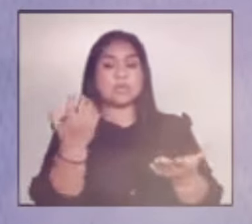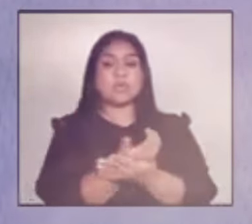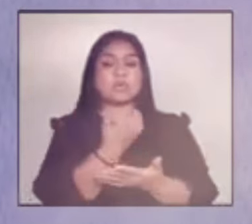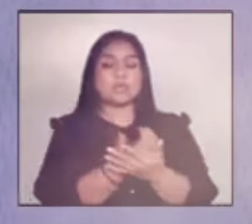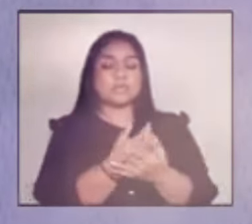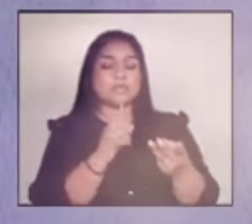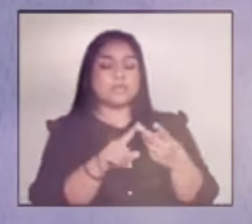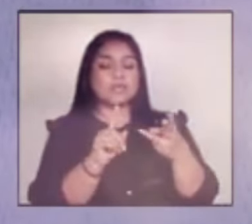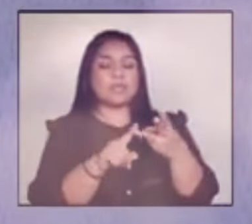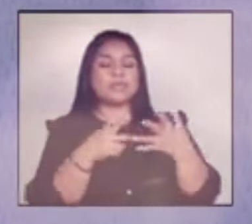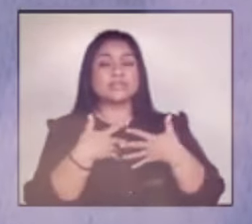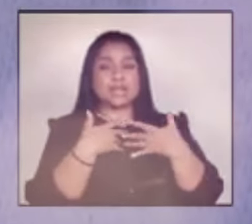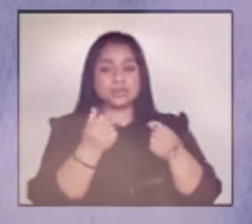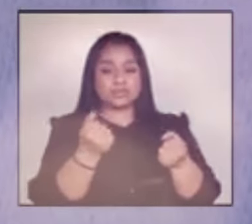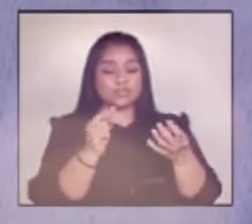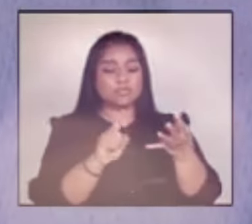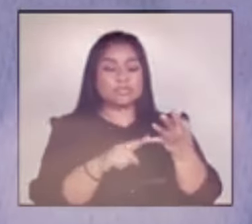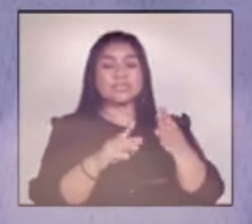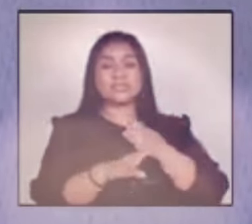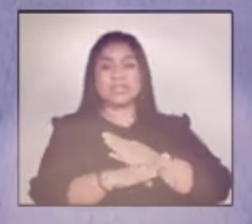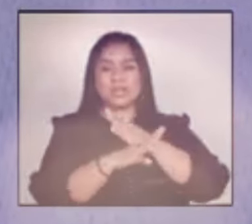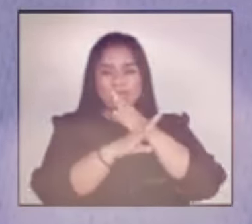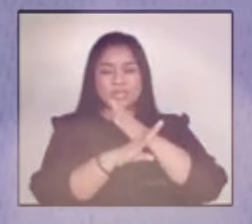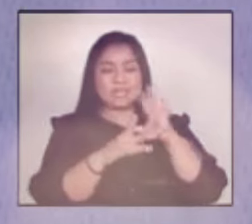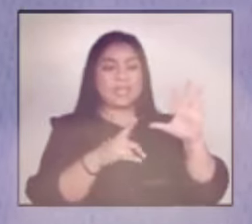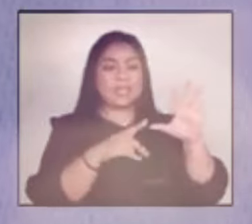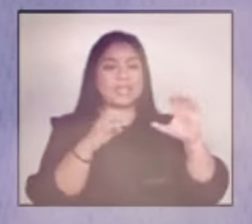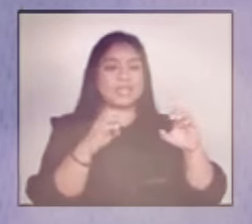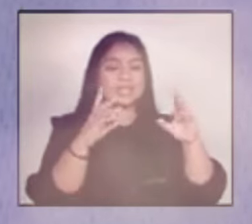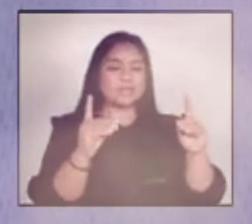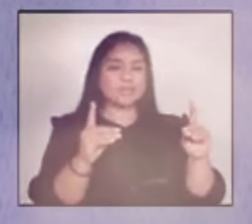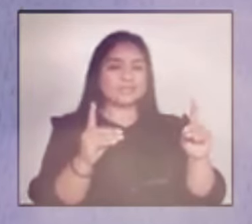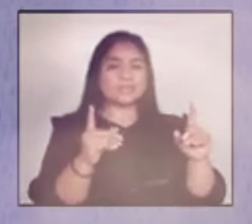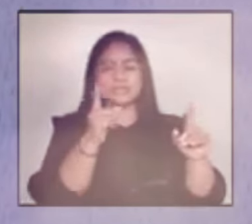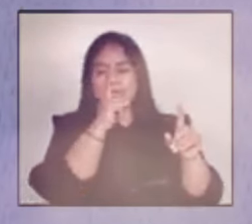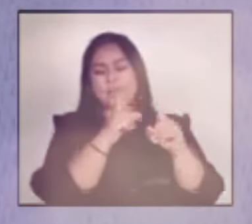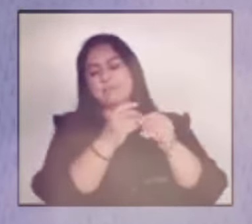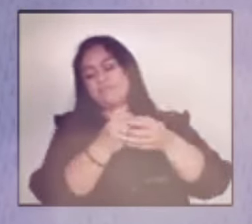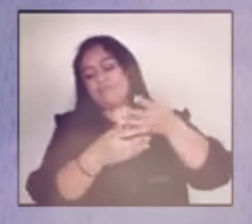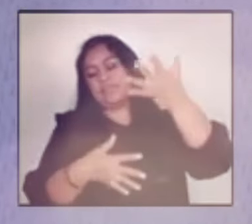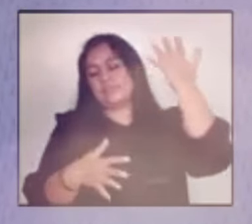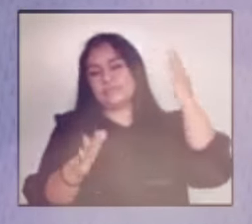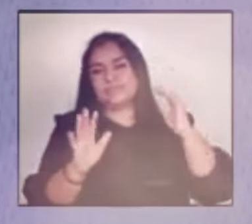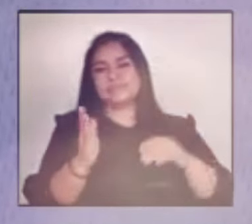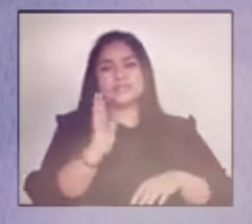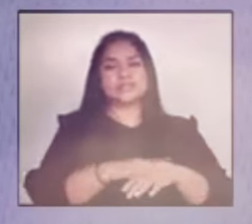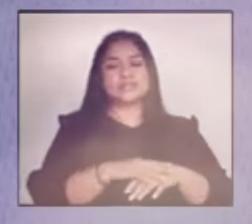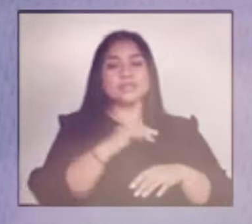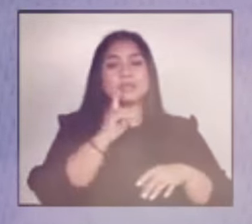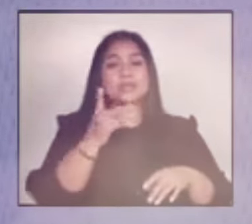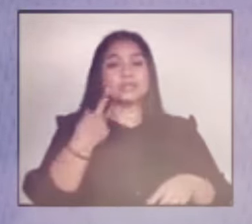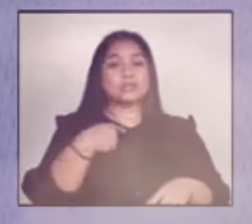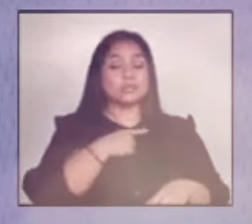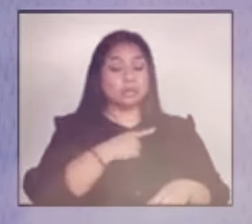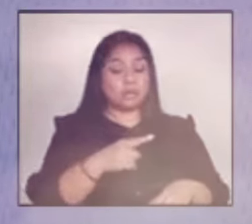salud, en la seguridad, en la educación y mucho más. Somos un